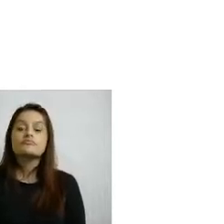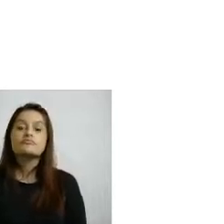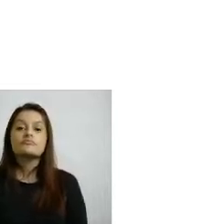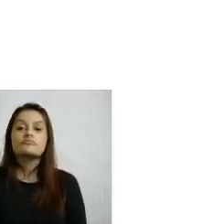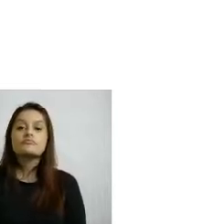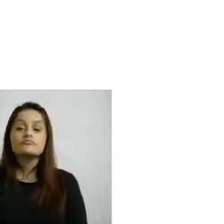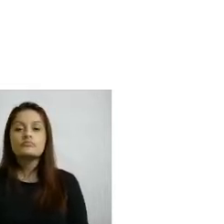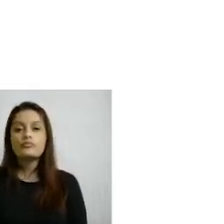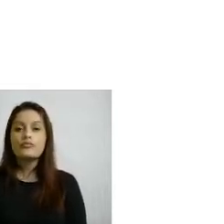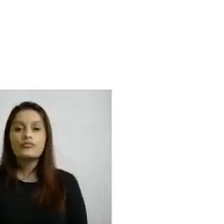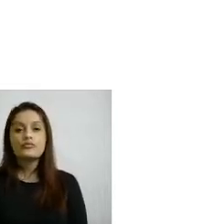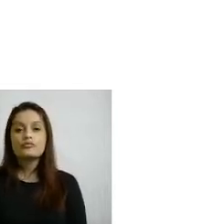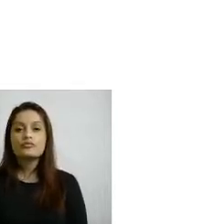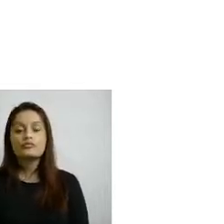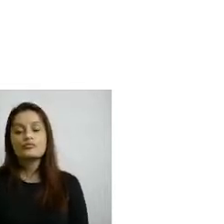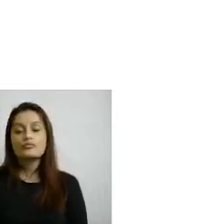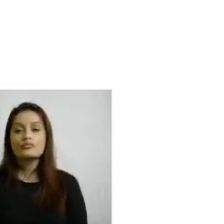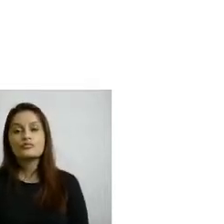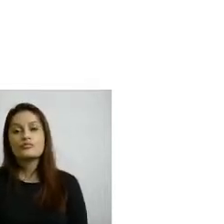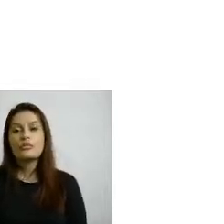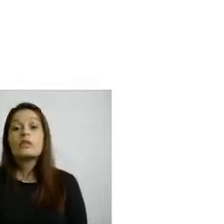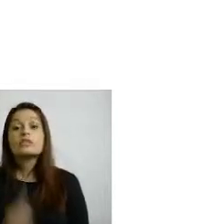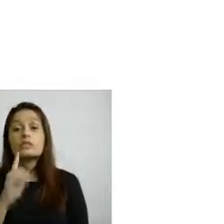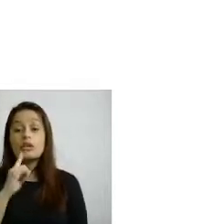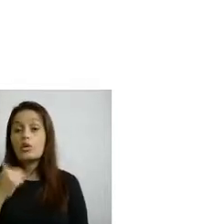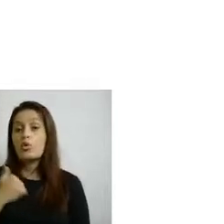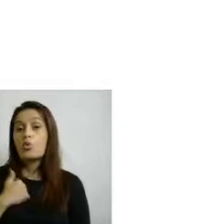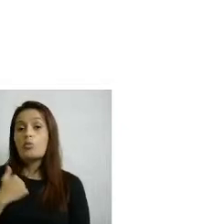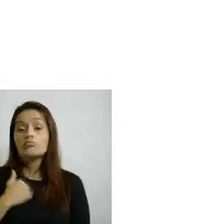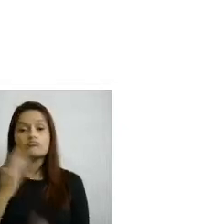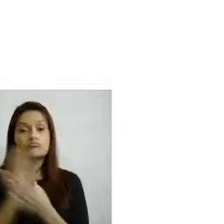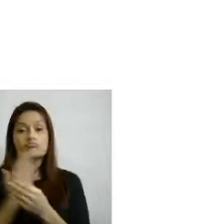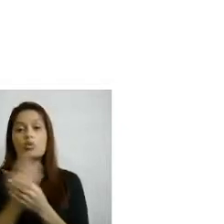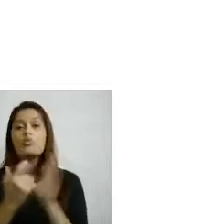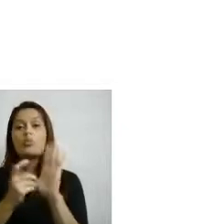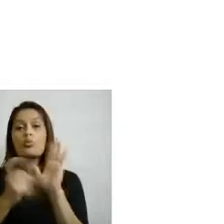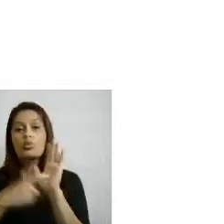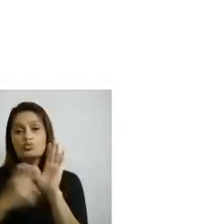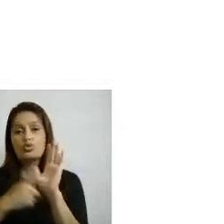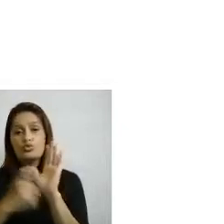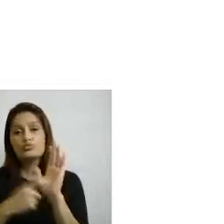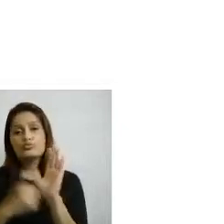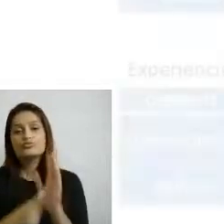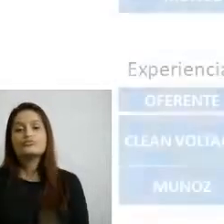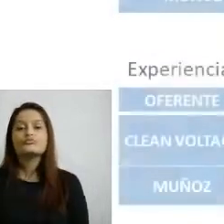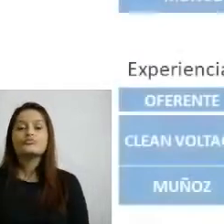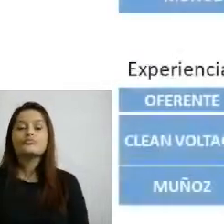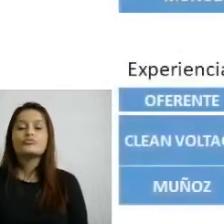La empresa participante cumple con la documentación, por lo tanto se procede a la evaluación.